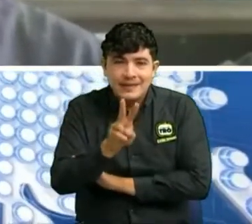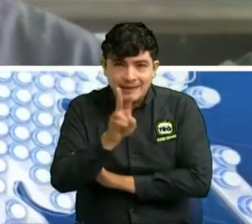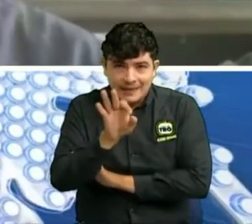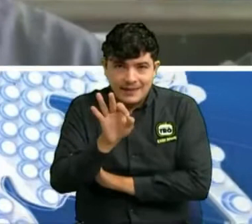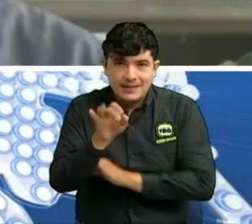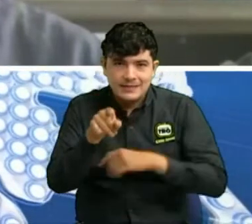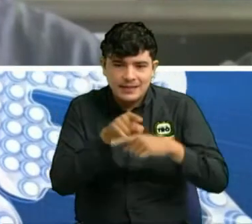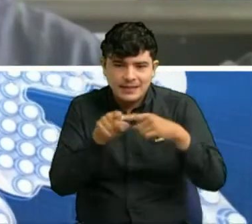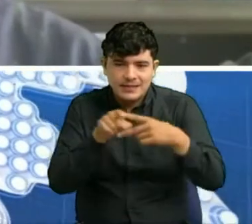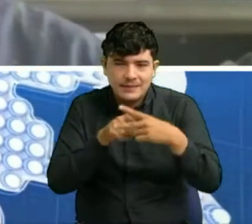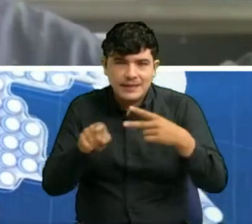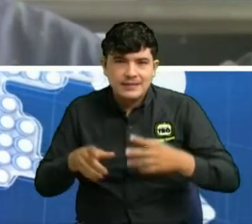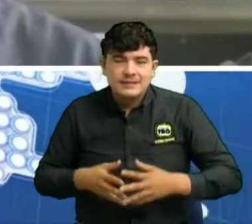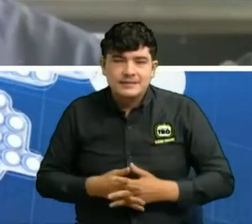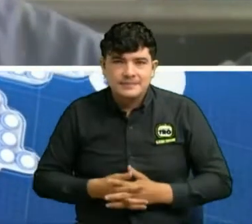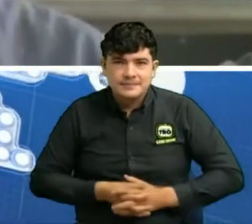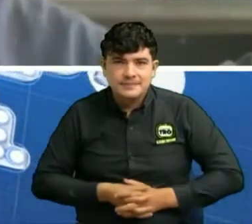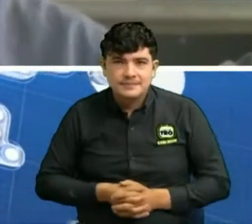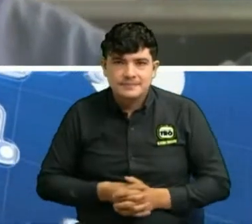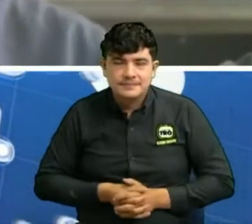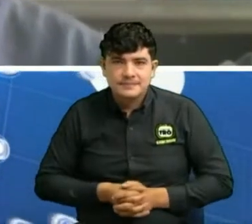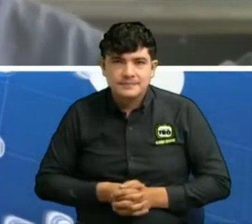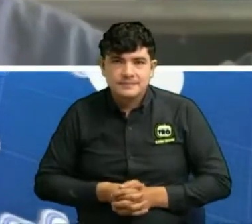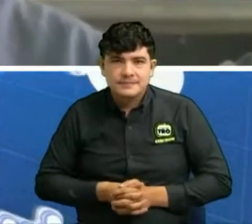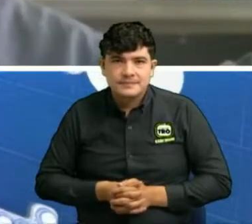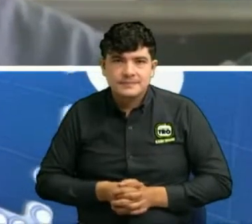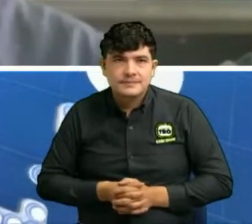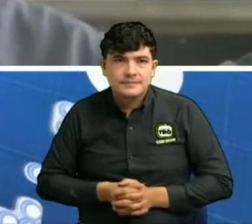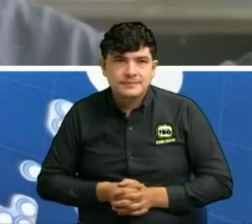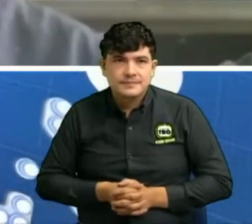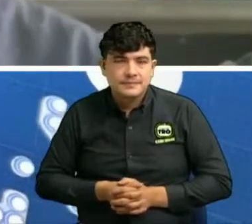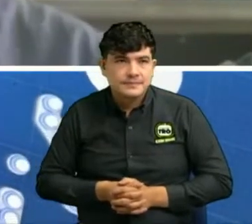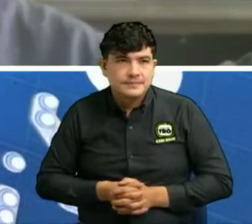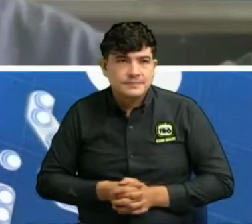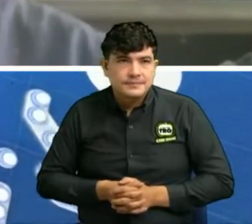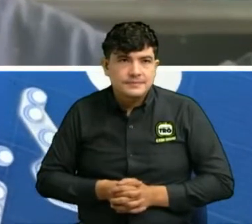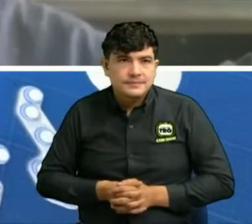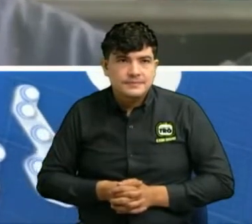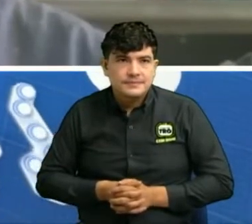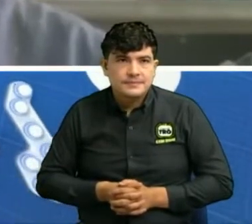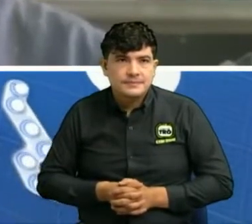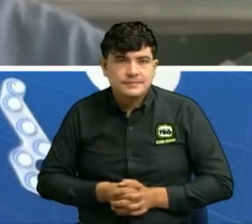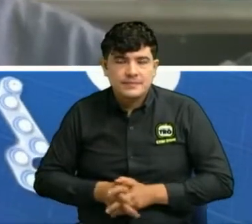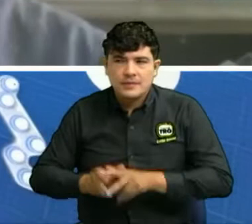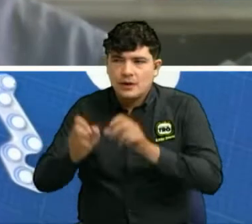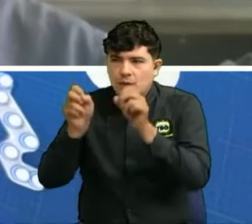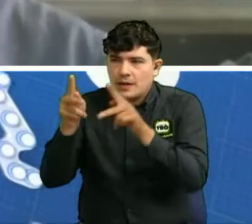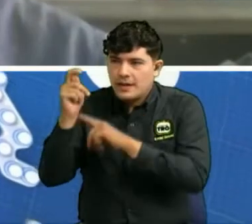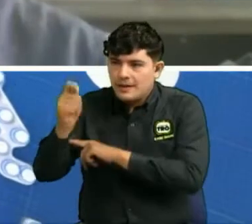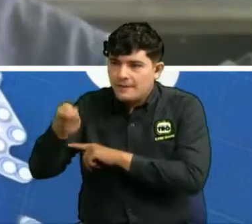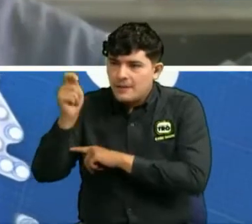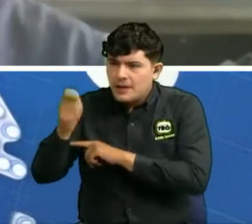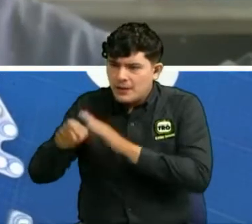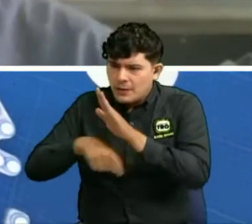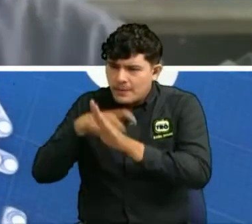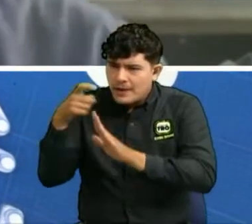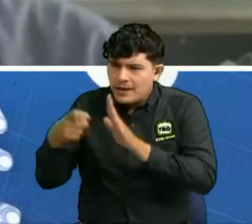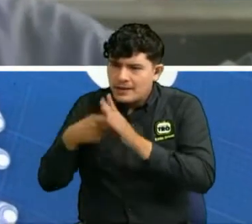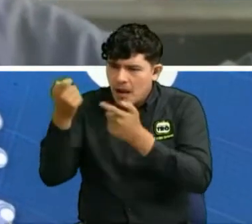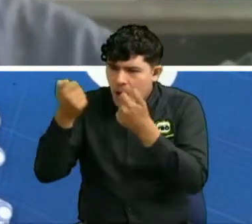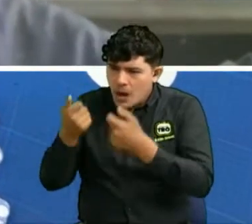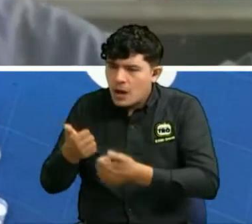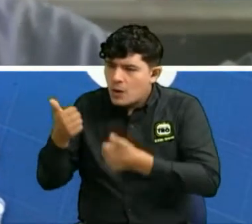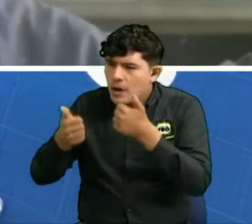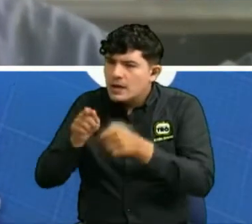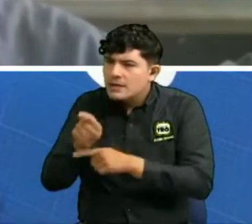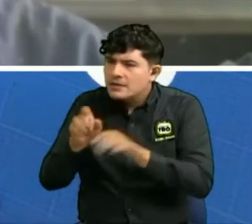1.323 semanas. 1.323 semanas, punto 86. Bueno, abogado, ahora sí, ya teniendo las cuentas claras, ¿qué